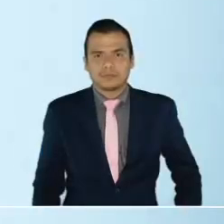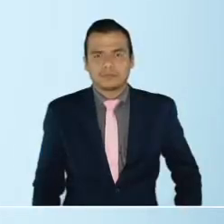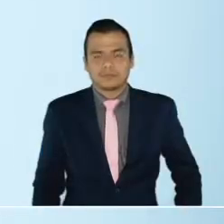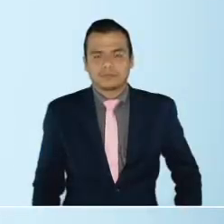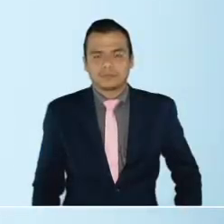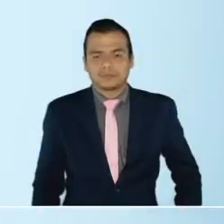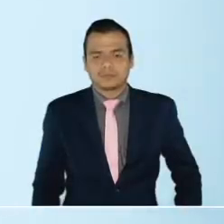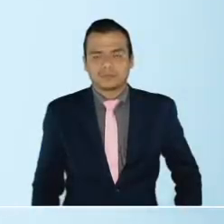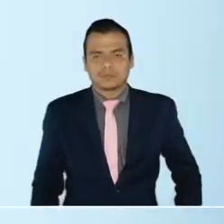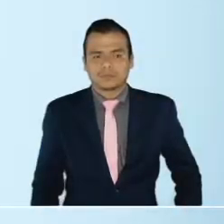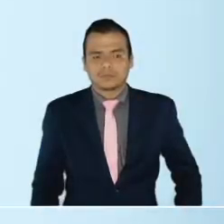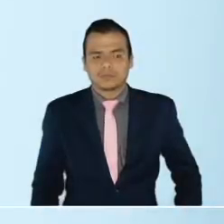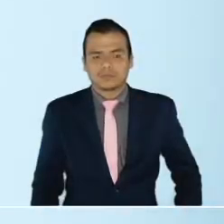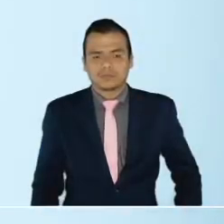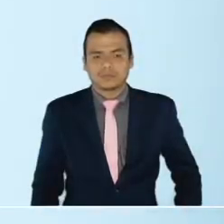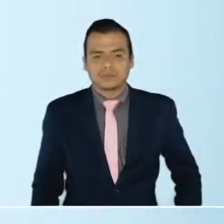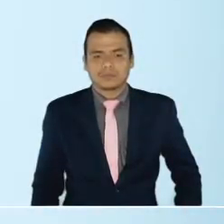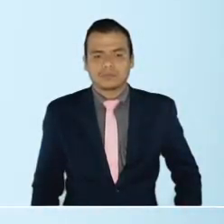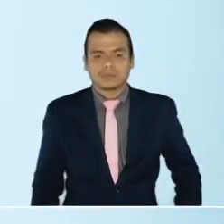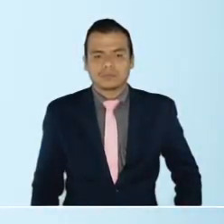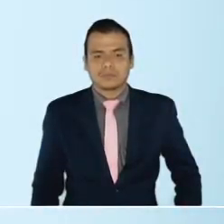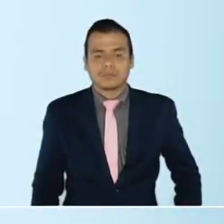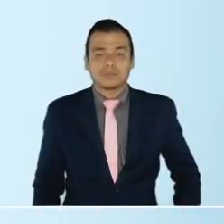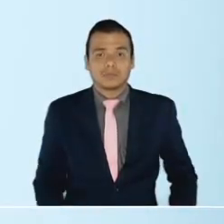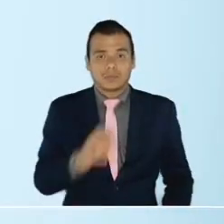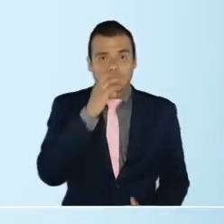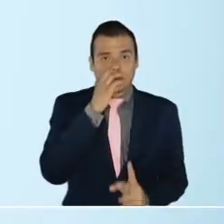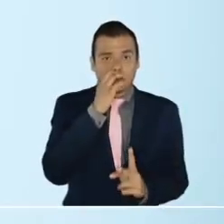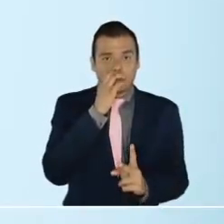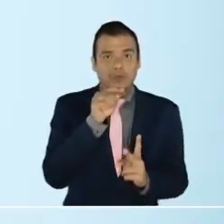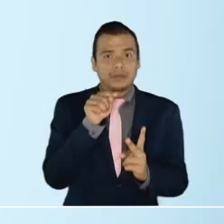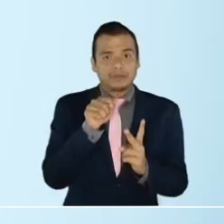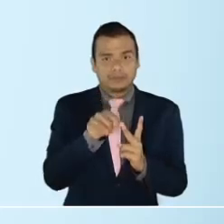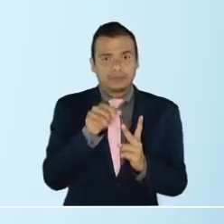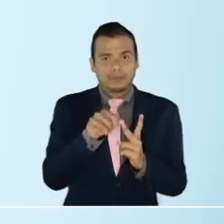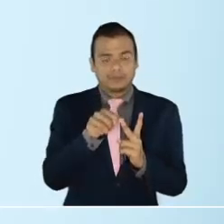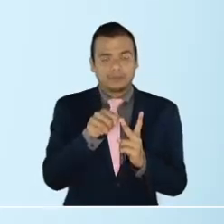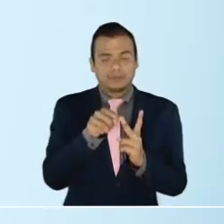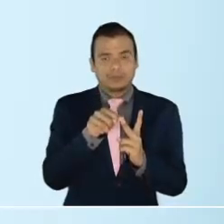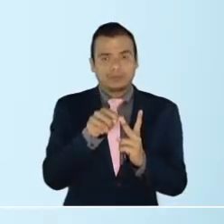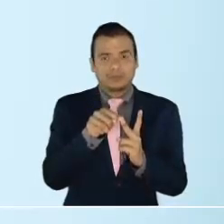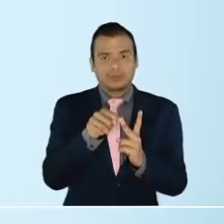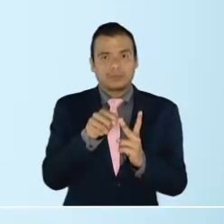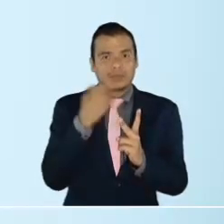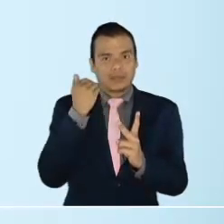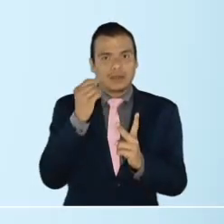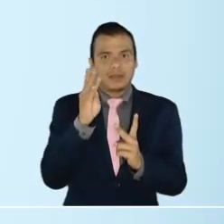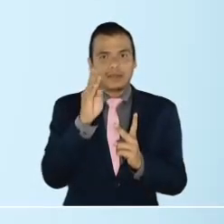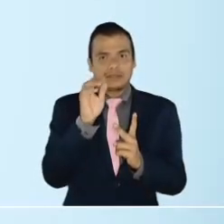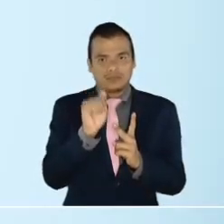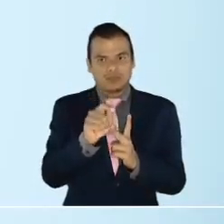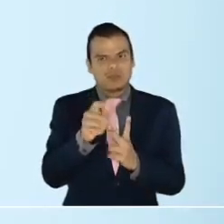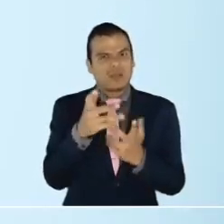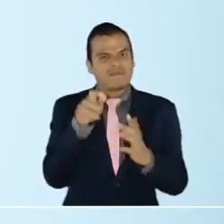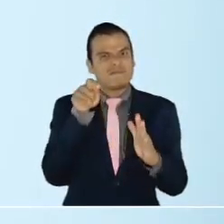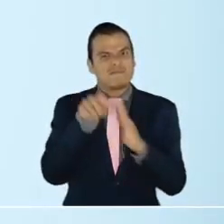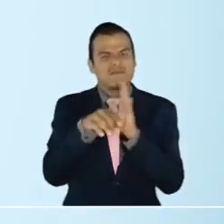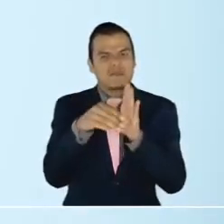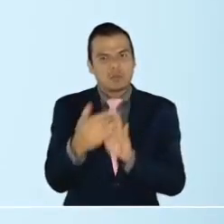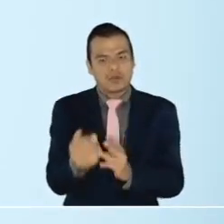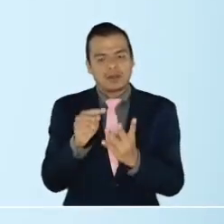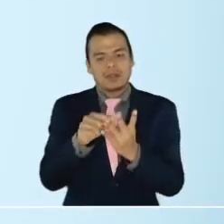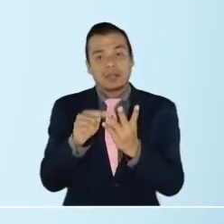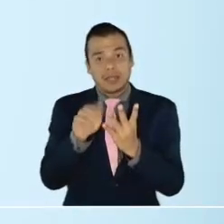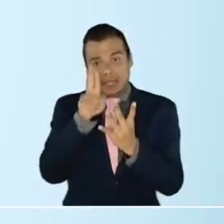Un hombre atacó a su pareja sentimental y a los 2 hijastros, niños de 2 y 3 años de edad. En un intento de fuga, el agresor entró a una casa del barrio